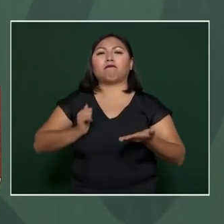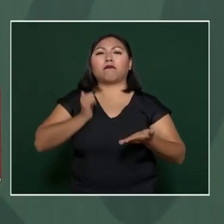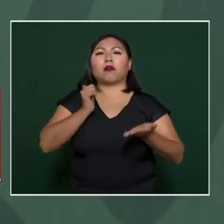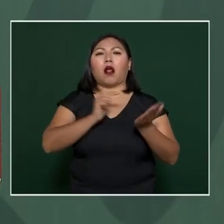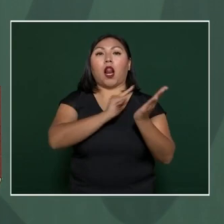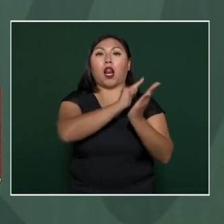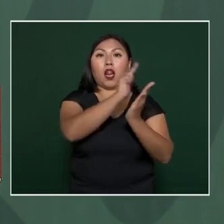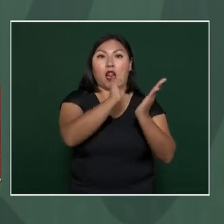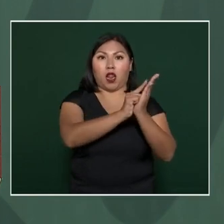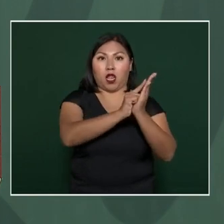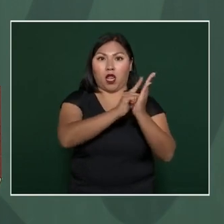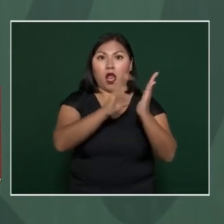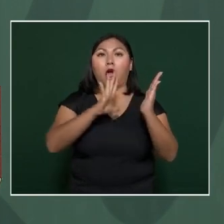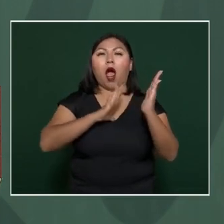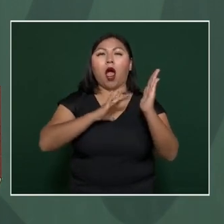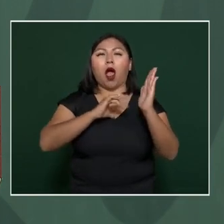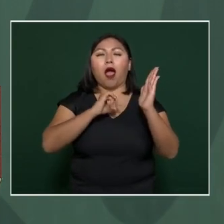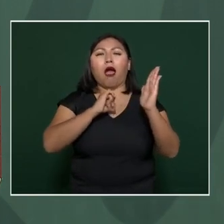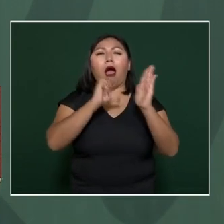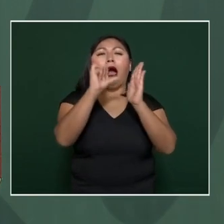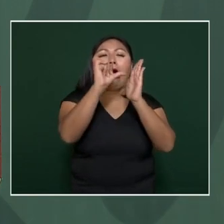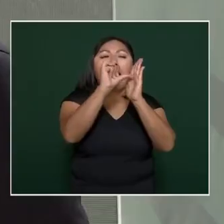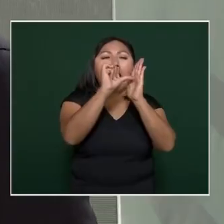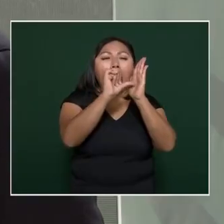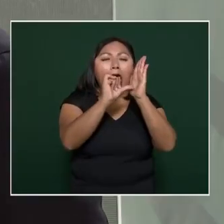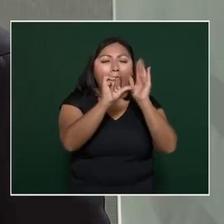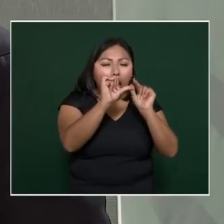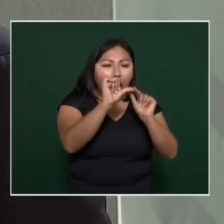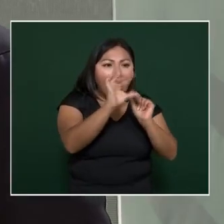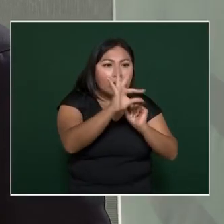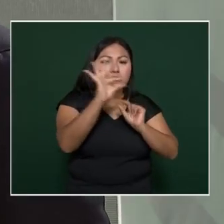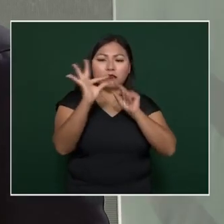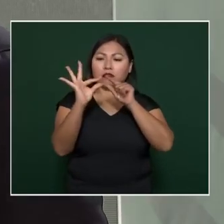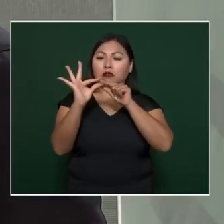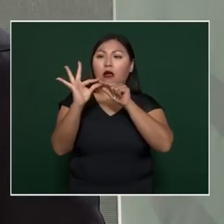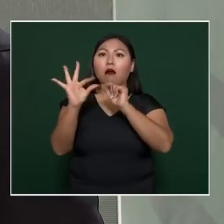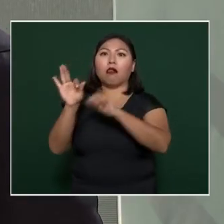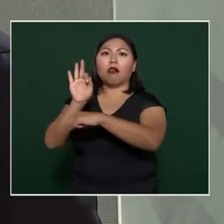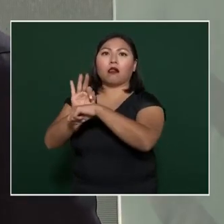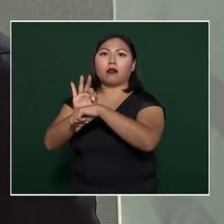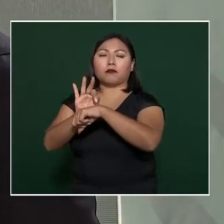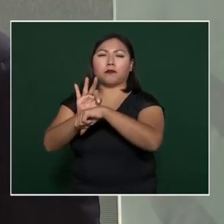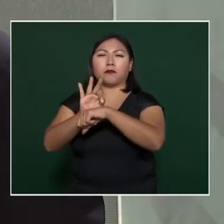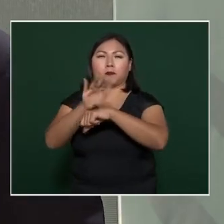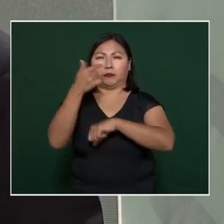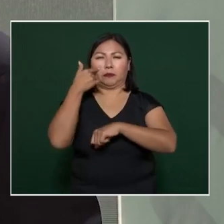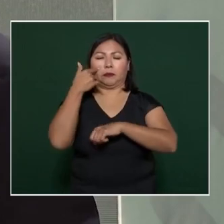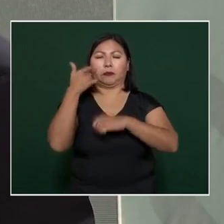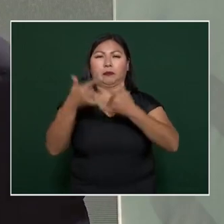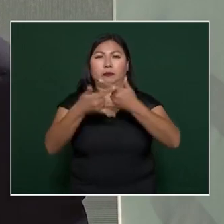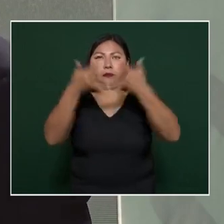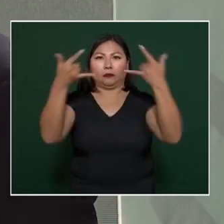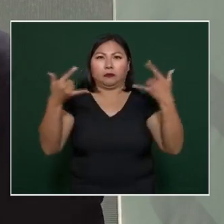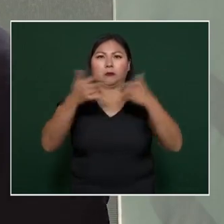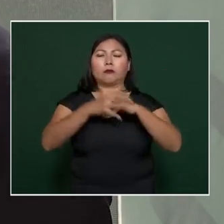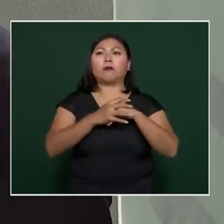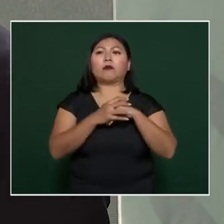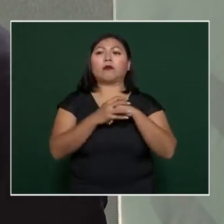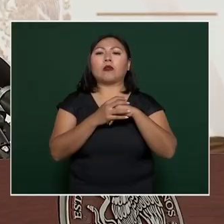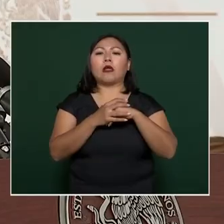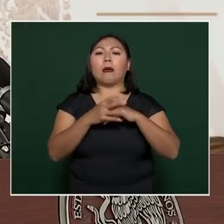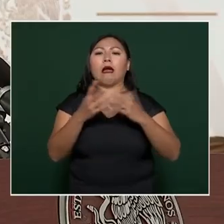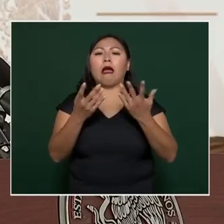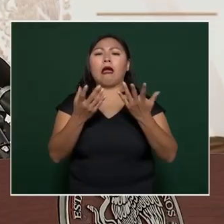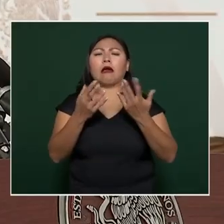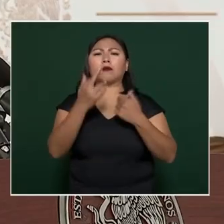por ejemplo cuando liberaron a los que estaban en la cárcel por